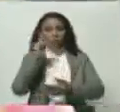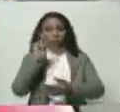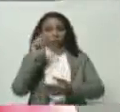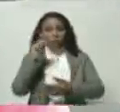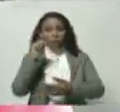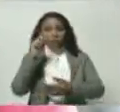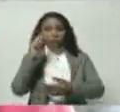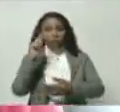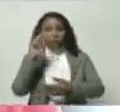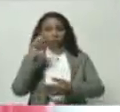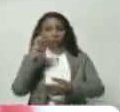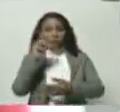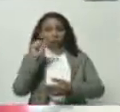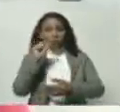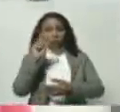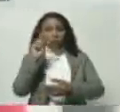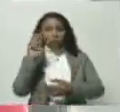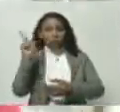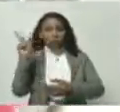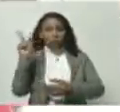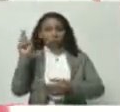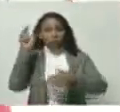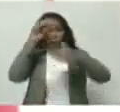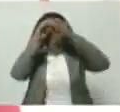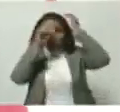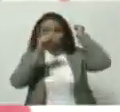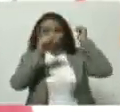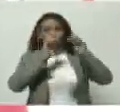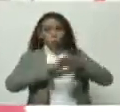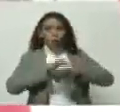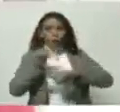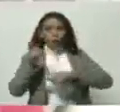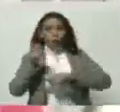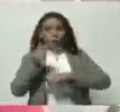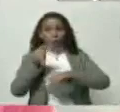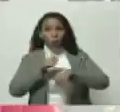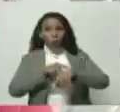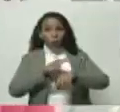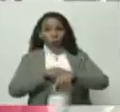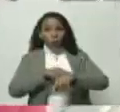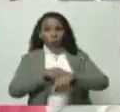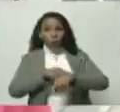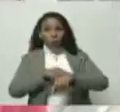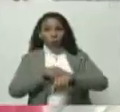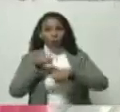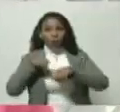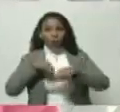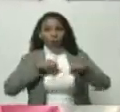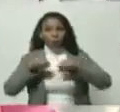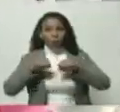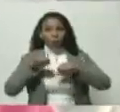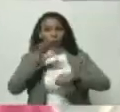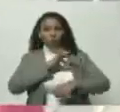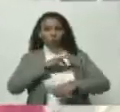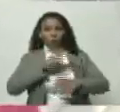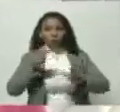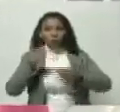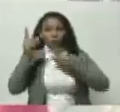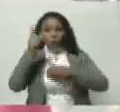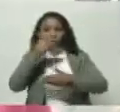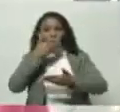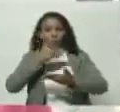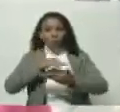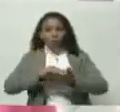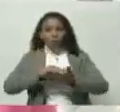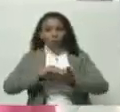de mí, esto es lo que ven acá, es la Cancillería y es porque hace pocos momentos estuvieron aquí movimientos sociales entregando una carta